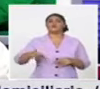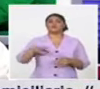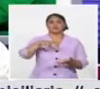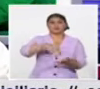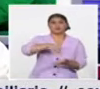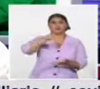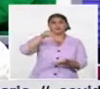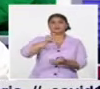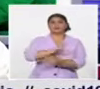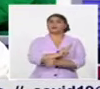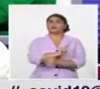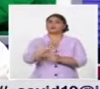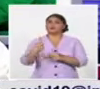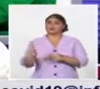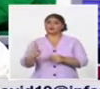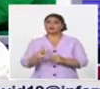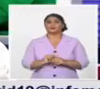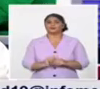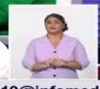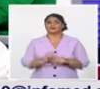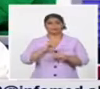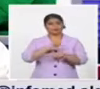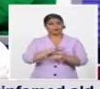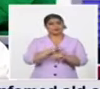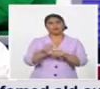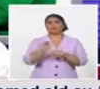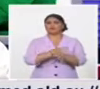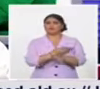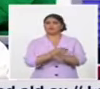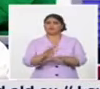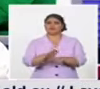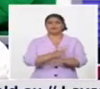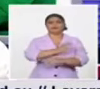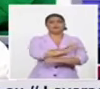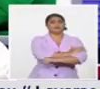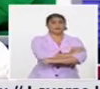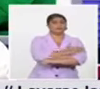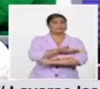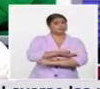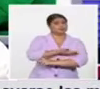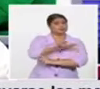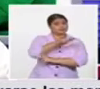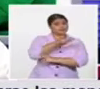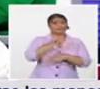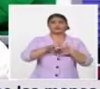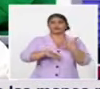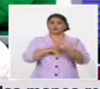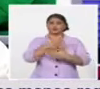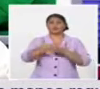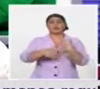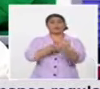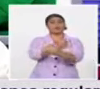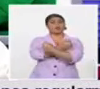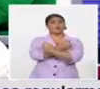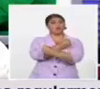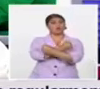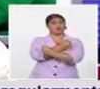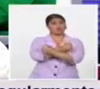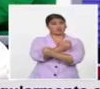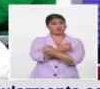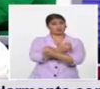Revolución, con antecedentes de hipertensión arterial y artritis reumatoidea, y que tenía